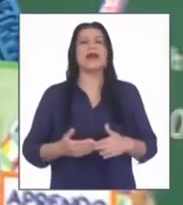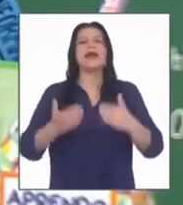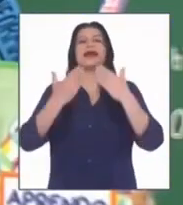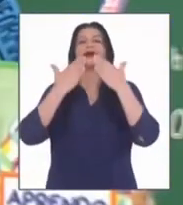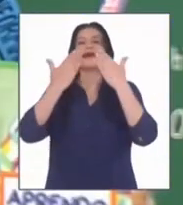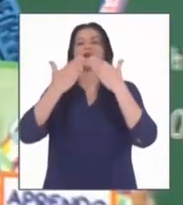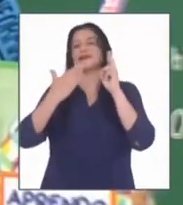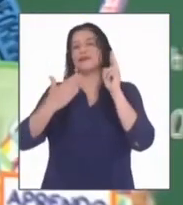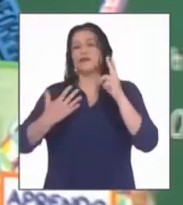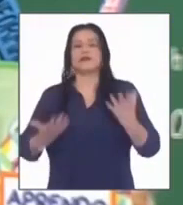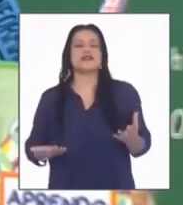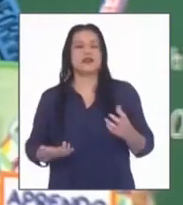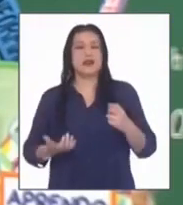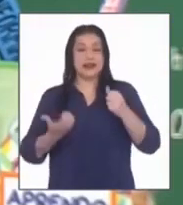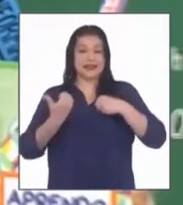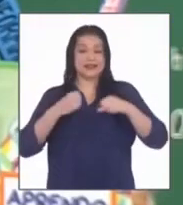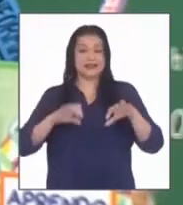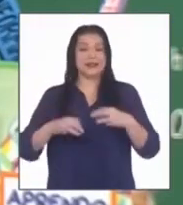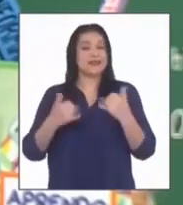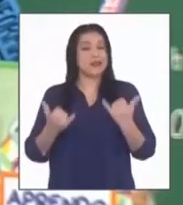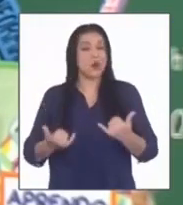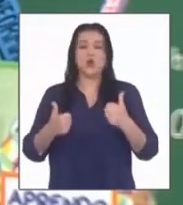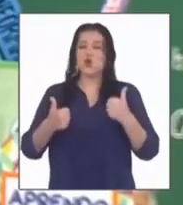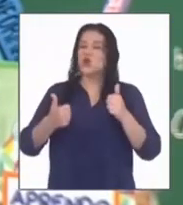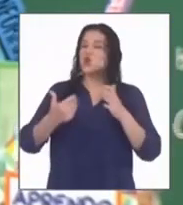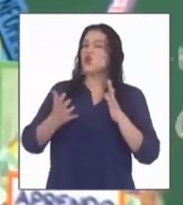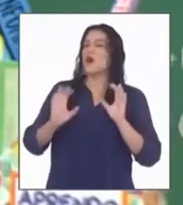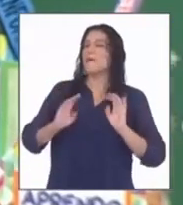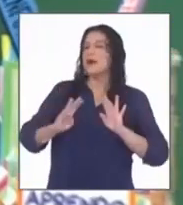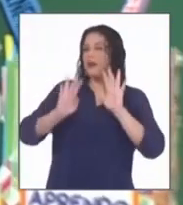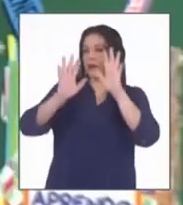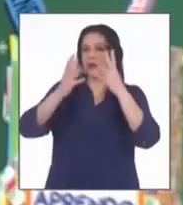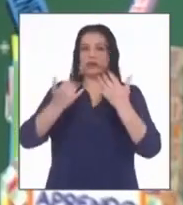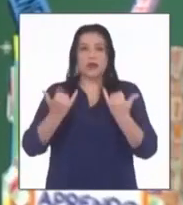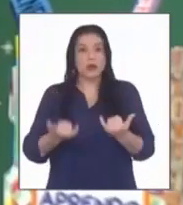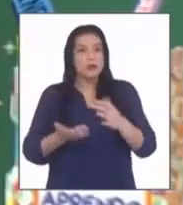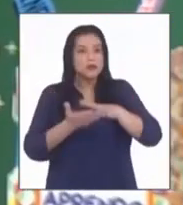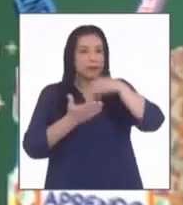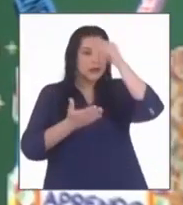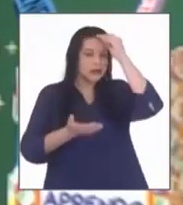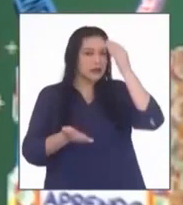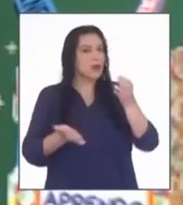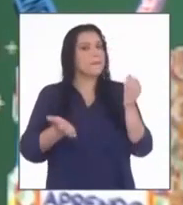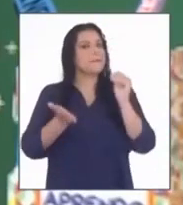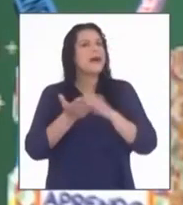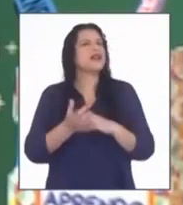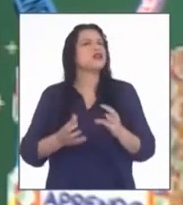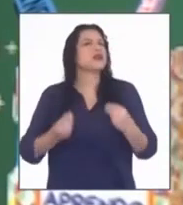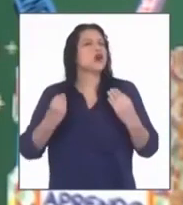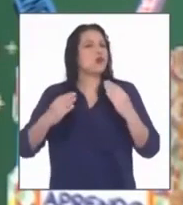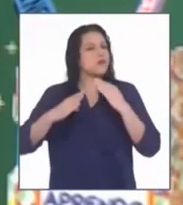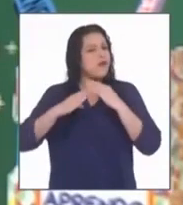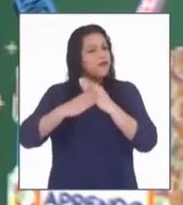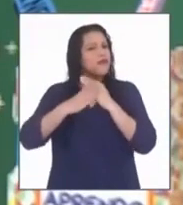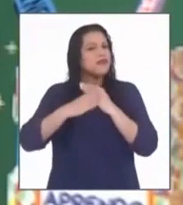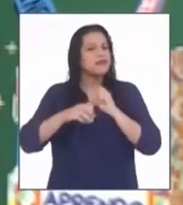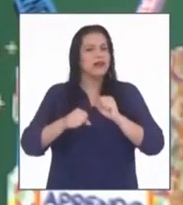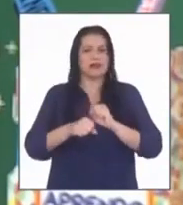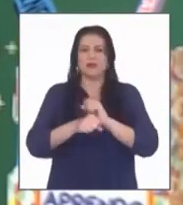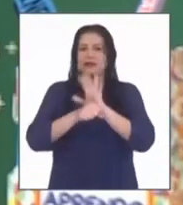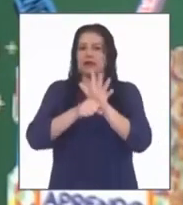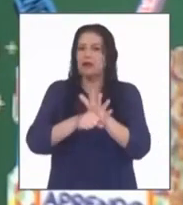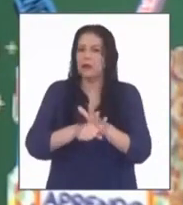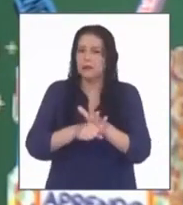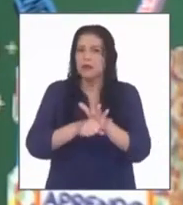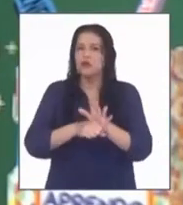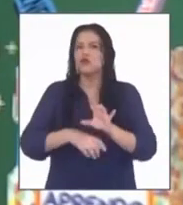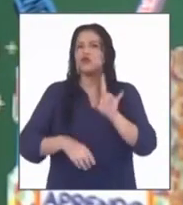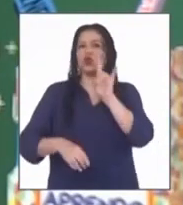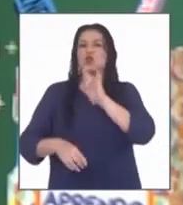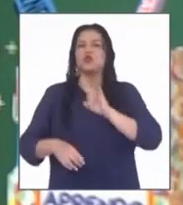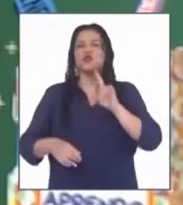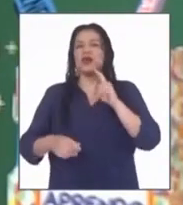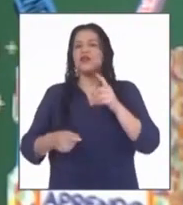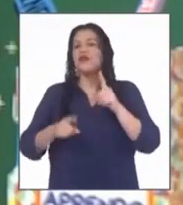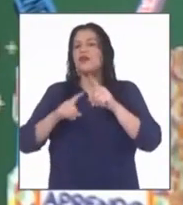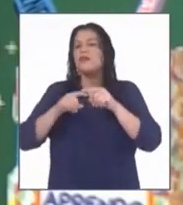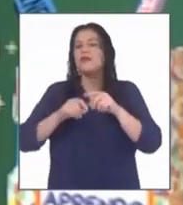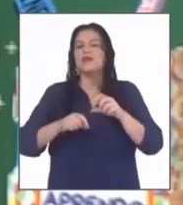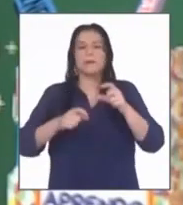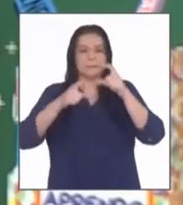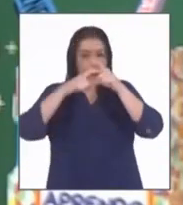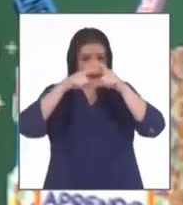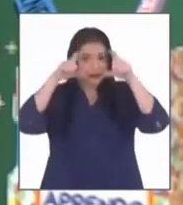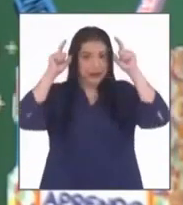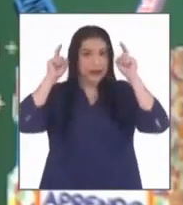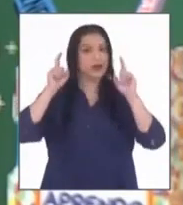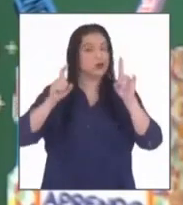Gracias, profesora. Las actividades estuvieron geniales y hemos aprendido algo más sobre cómo enfrentar la pandemia a través del tipo de mascarilla que